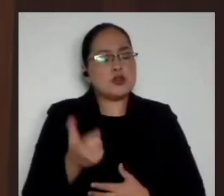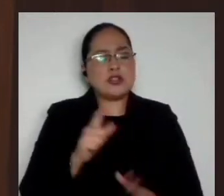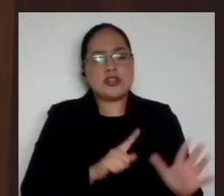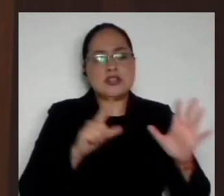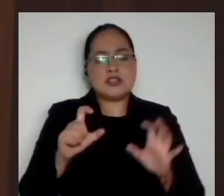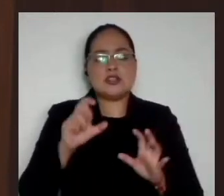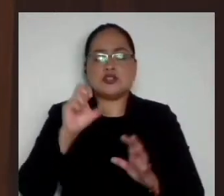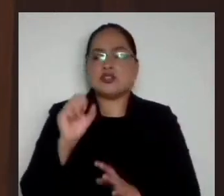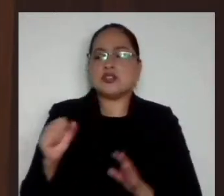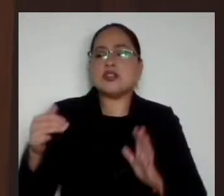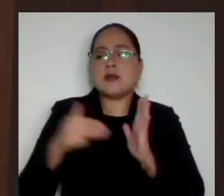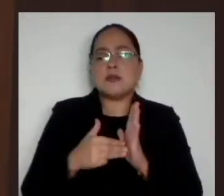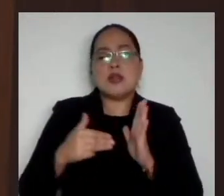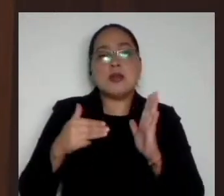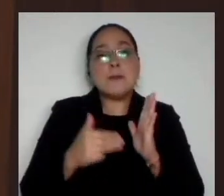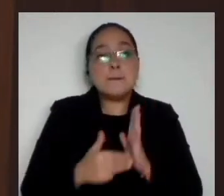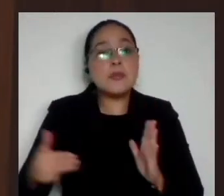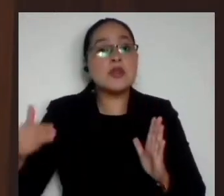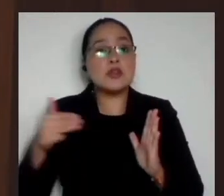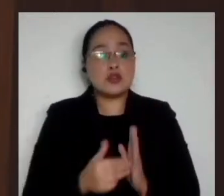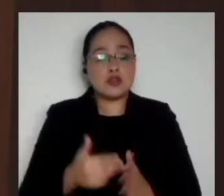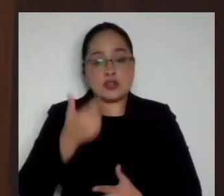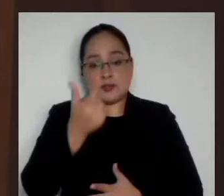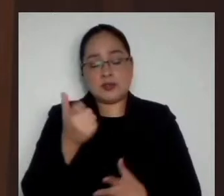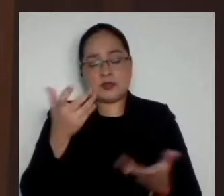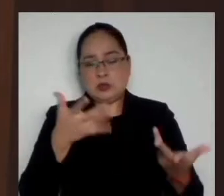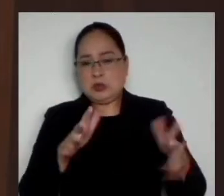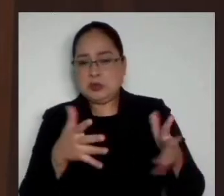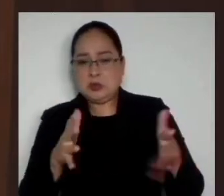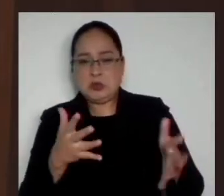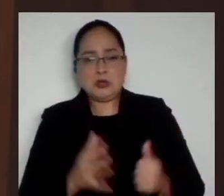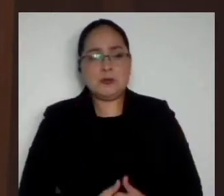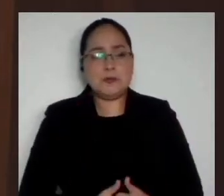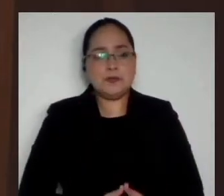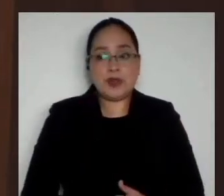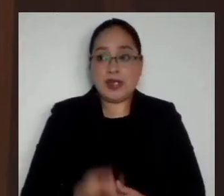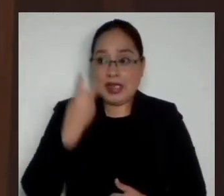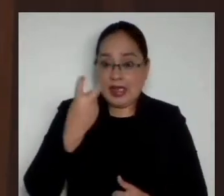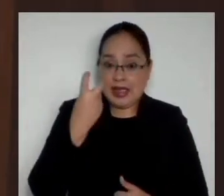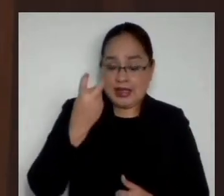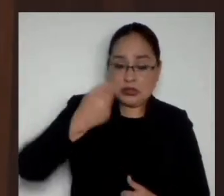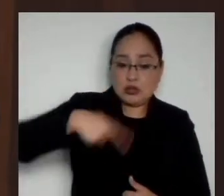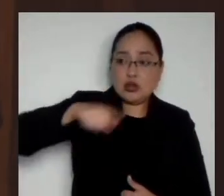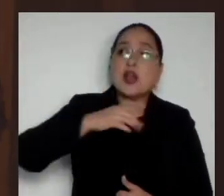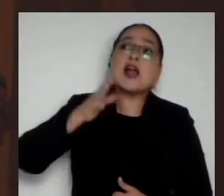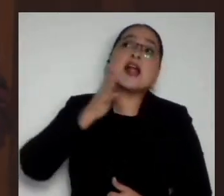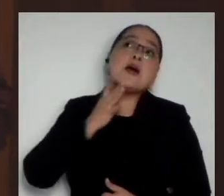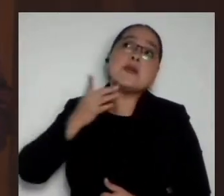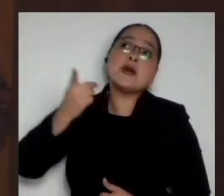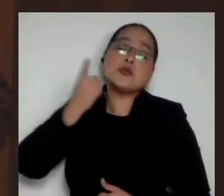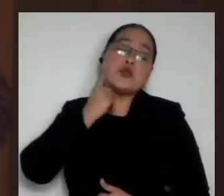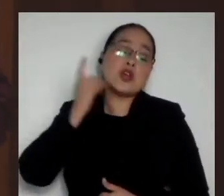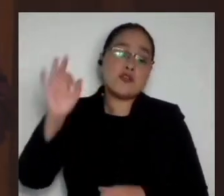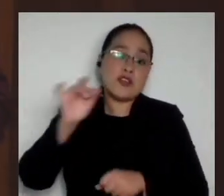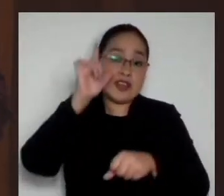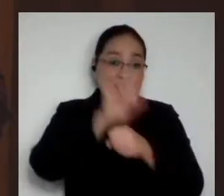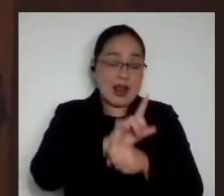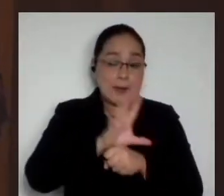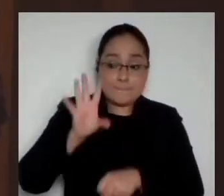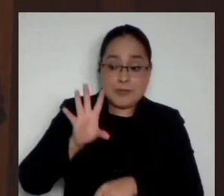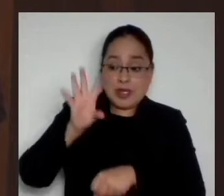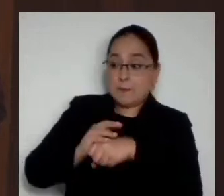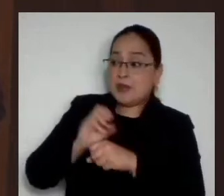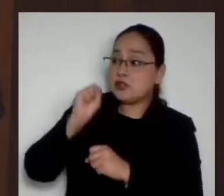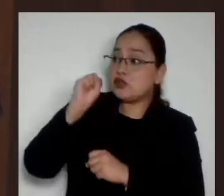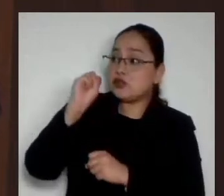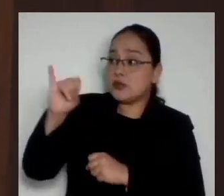760,000 millones de pesos, más o menos. Eso fue lo que la Cámara Federal le autorizó